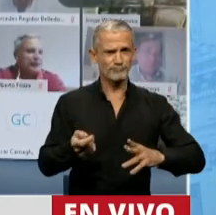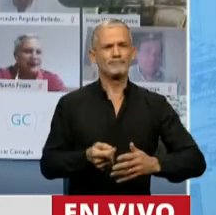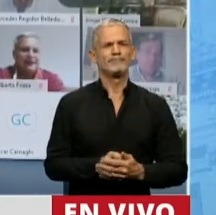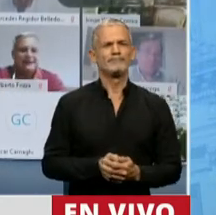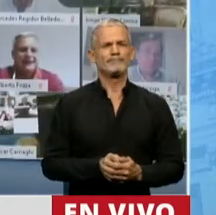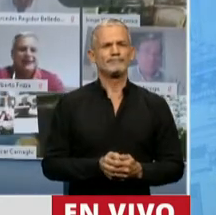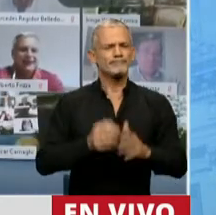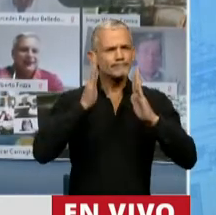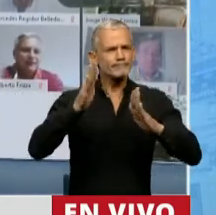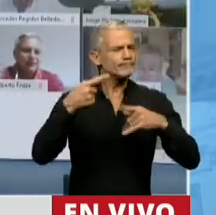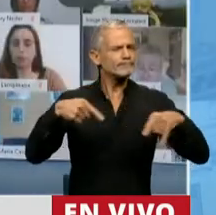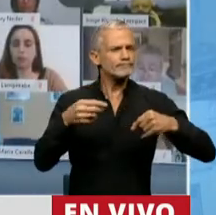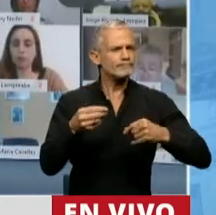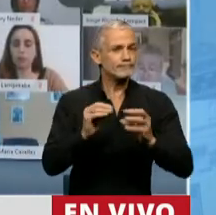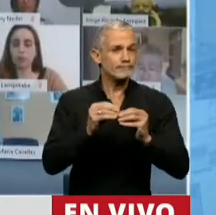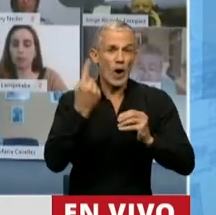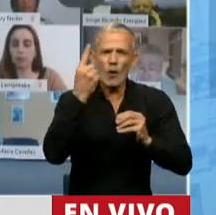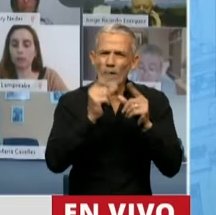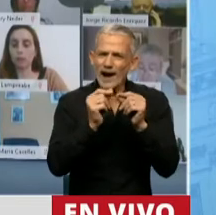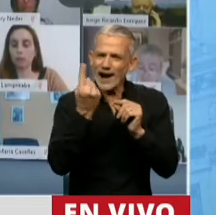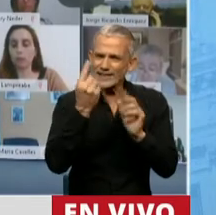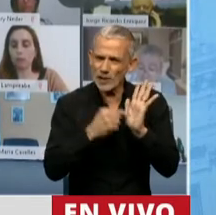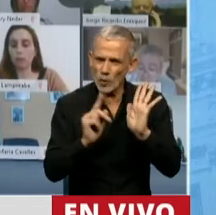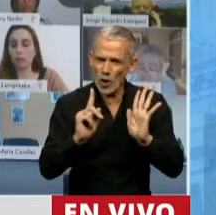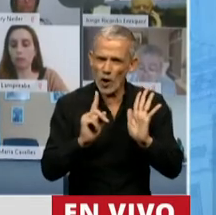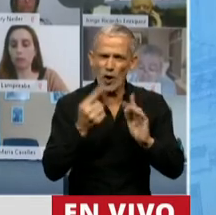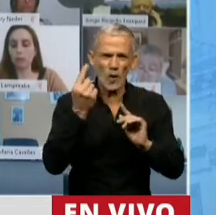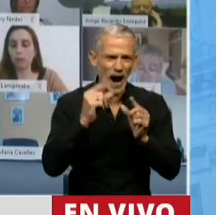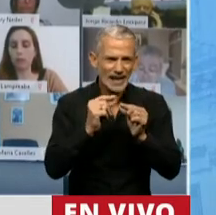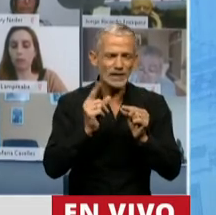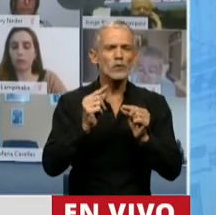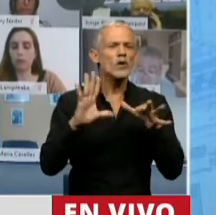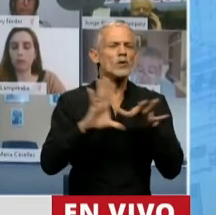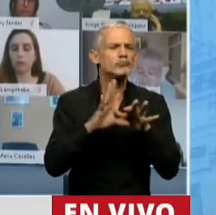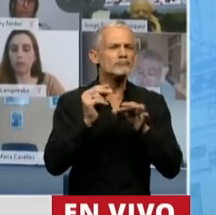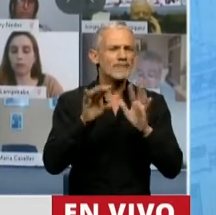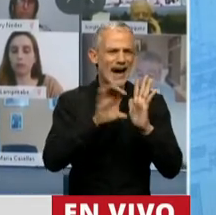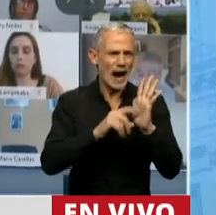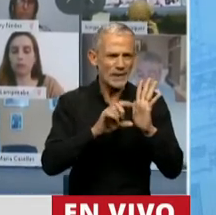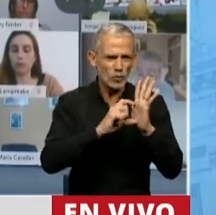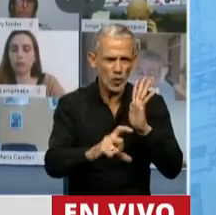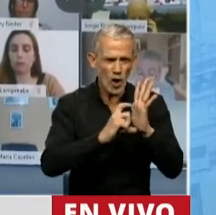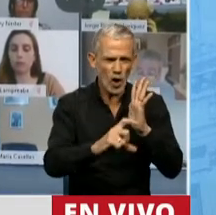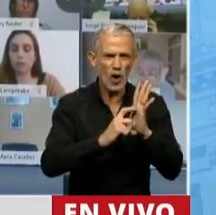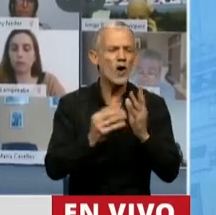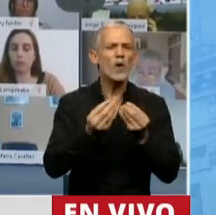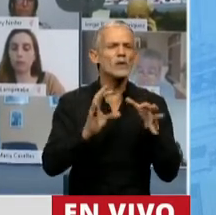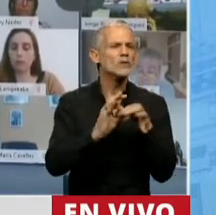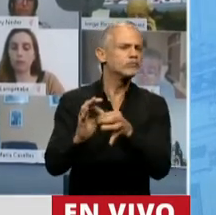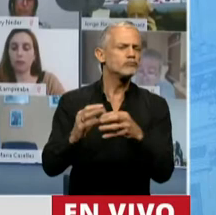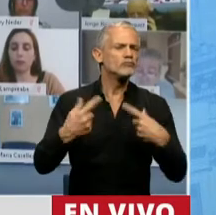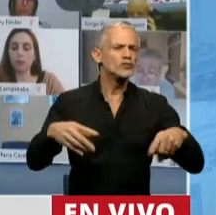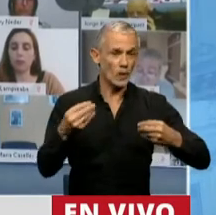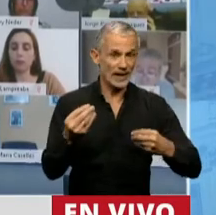en tal vez un artículo del proyecto que corresponde en realidad a un capítulo, que es el que tiene que ver